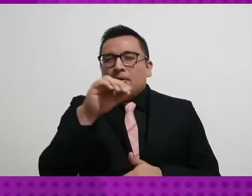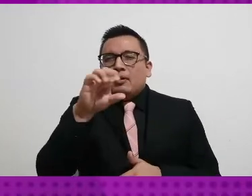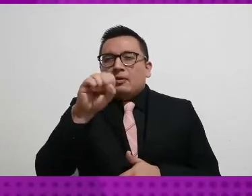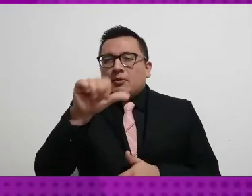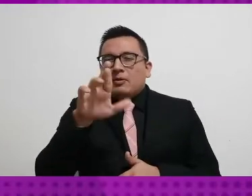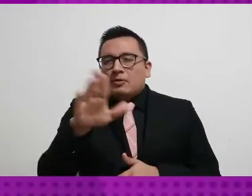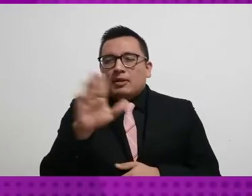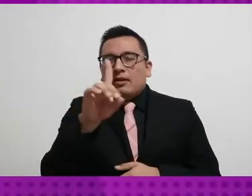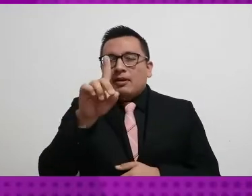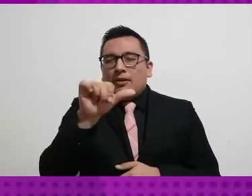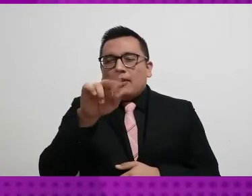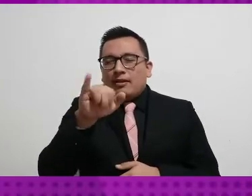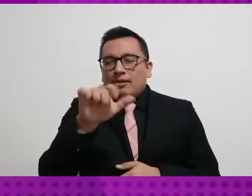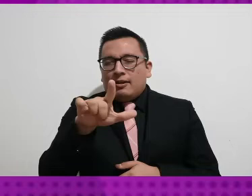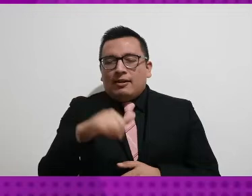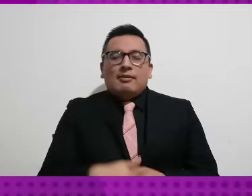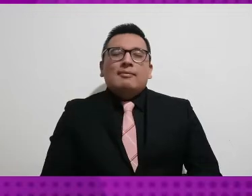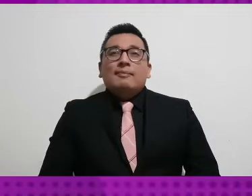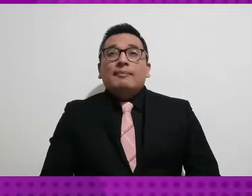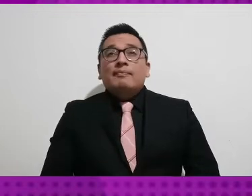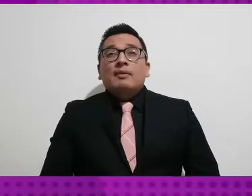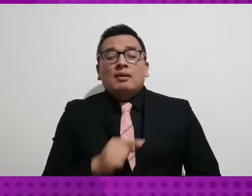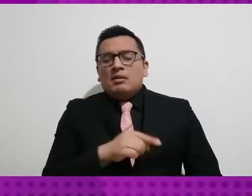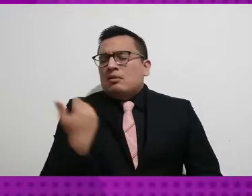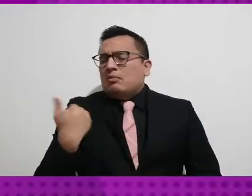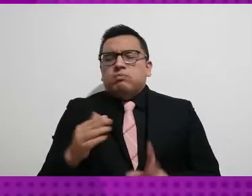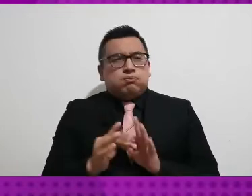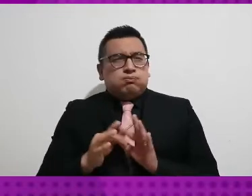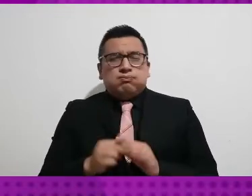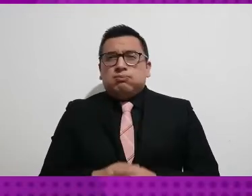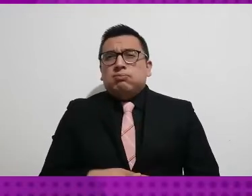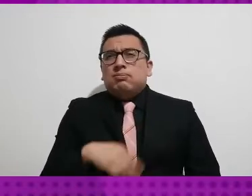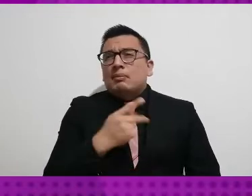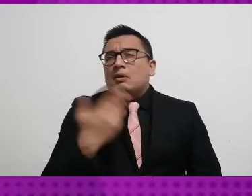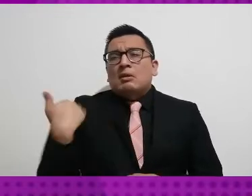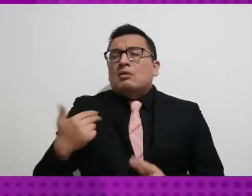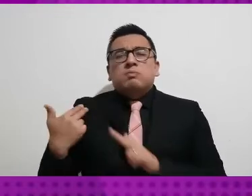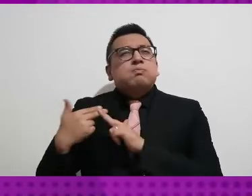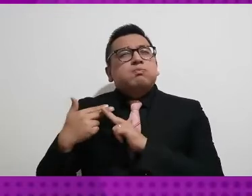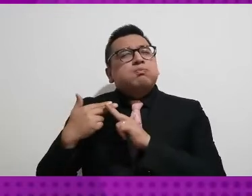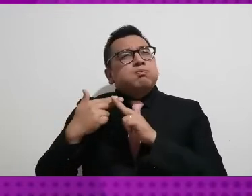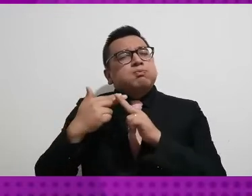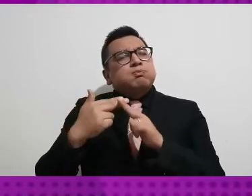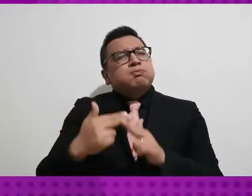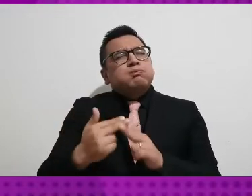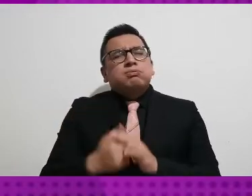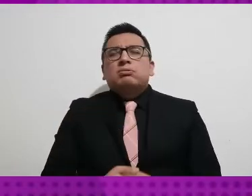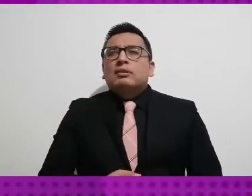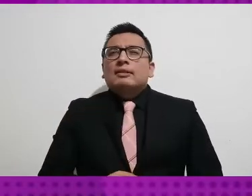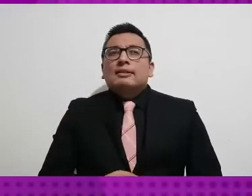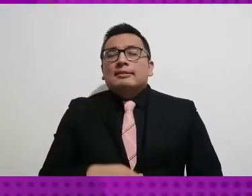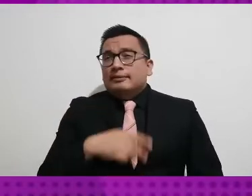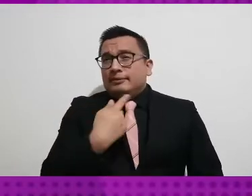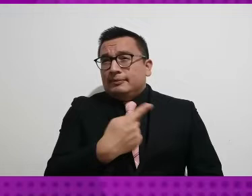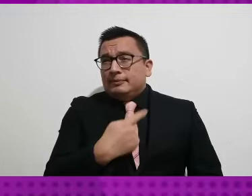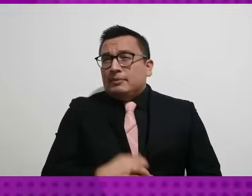Daniel Rodríguez Fuentes y nos estaba platicando ahorita de su trayectoria académica, de su vida personal, pero